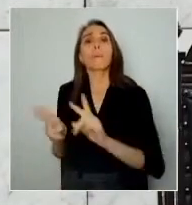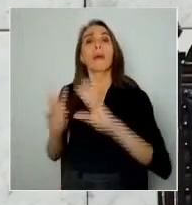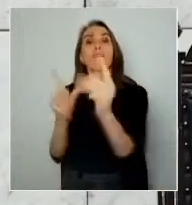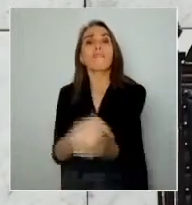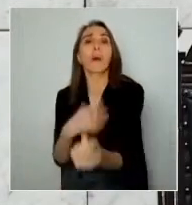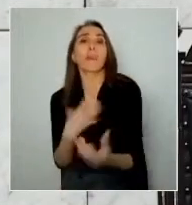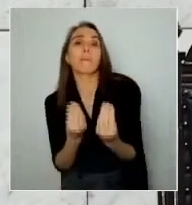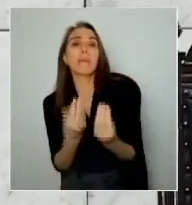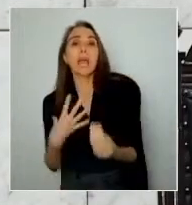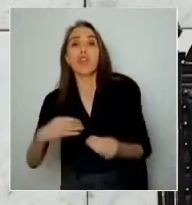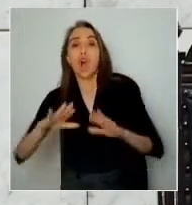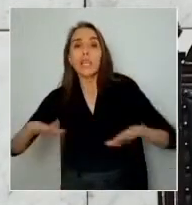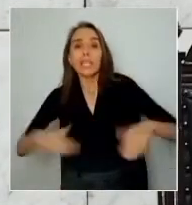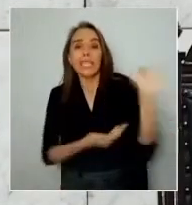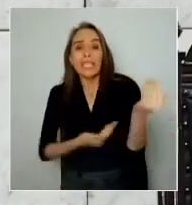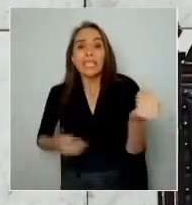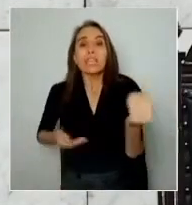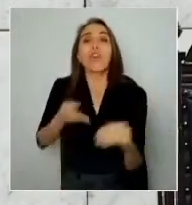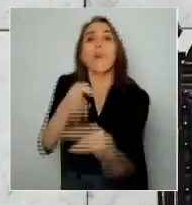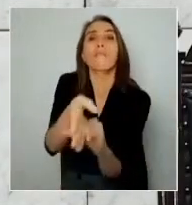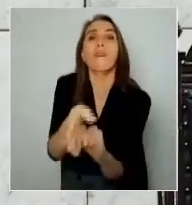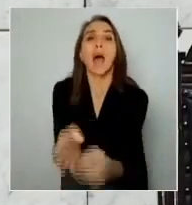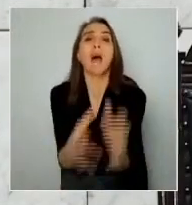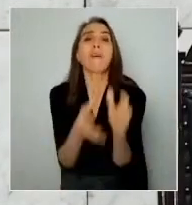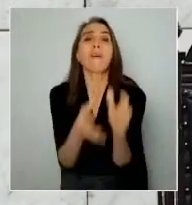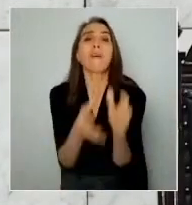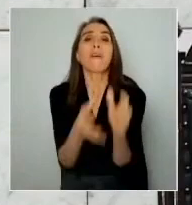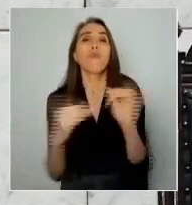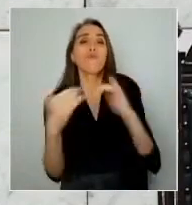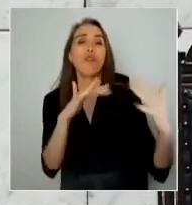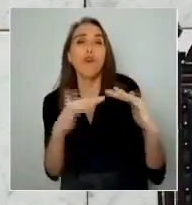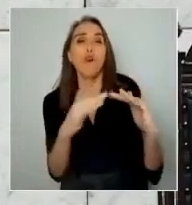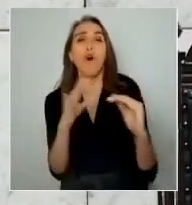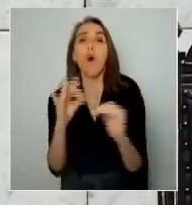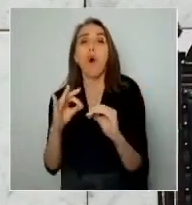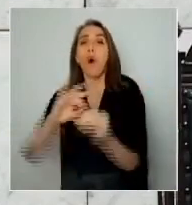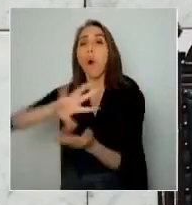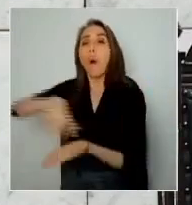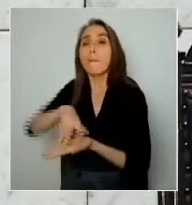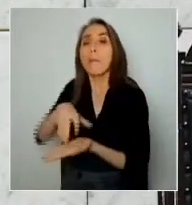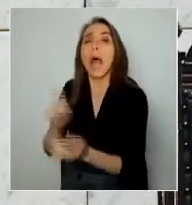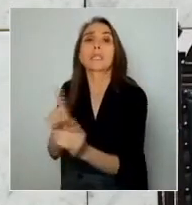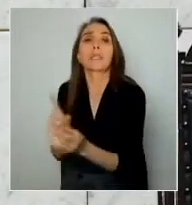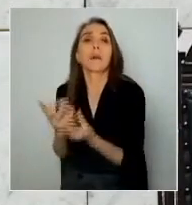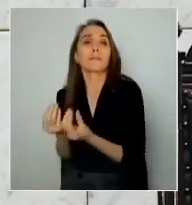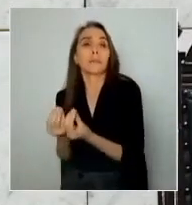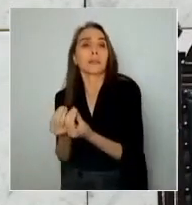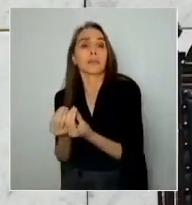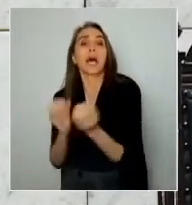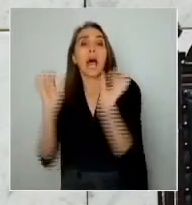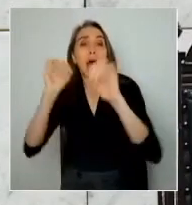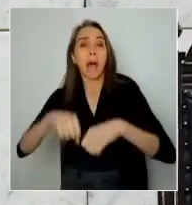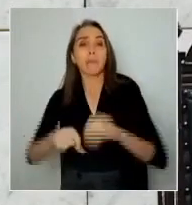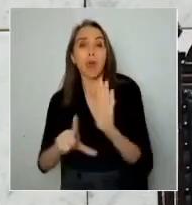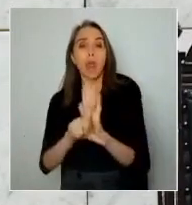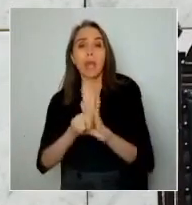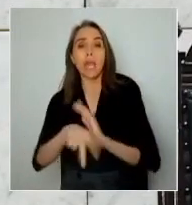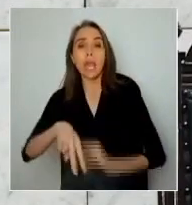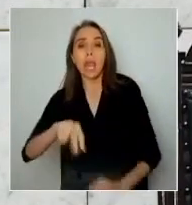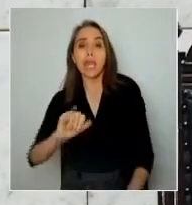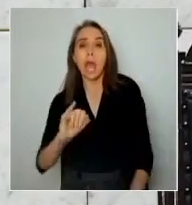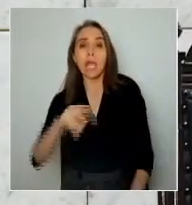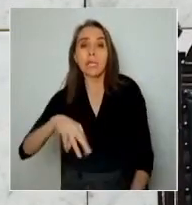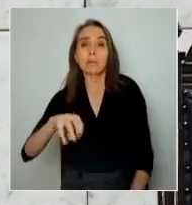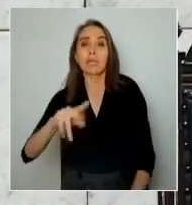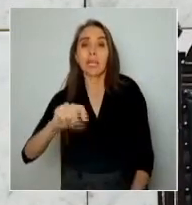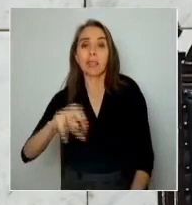al partido de fútbol o a la plaza aprobamos la ley nadire tamal con esta ley